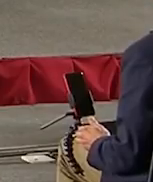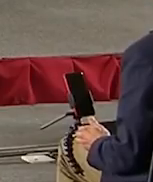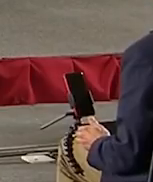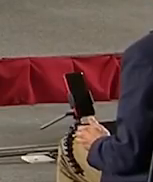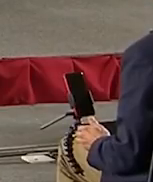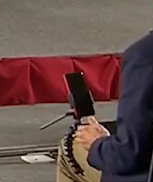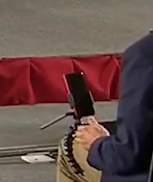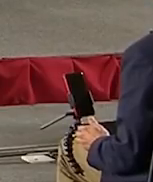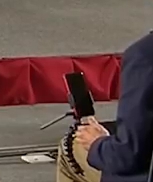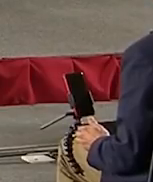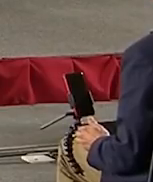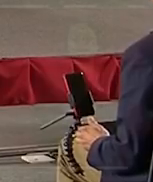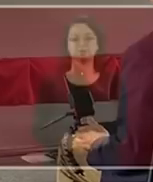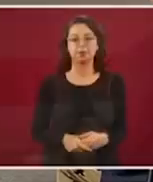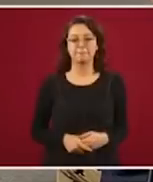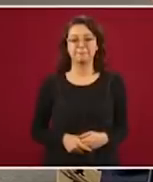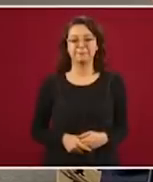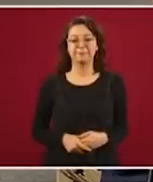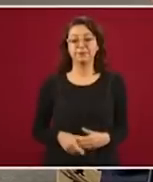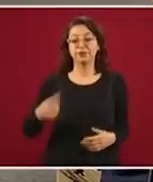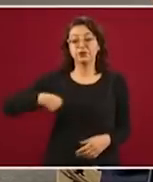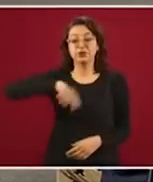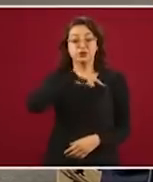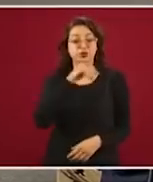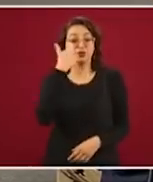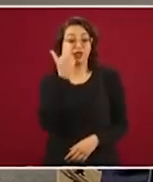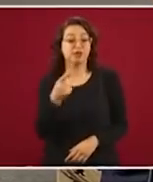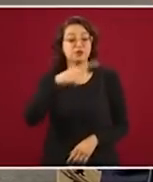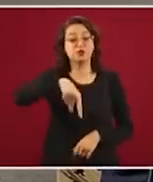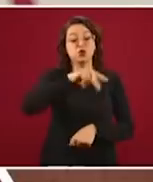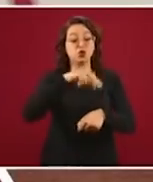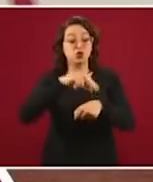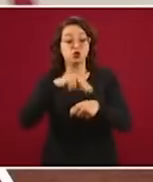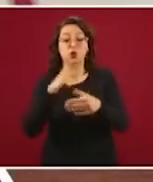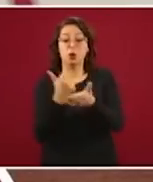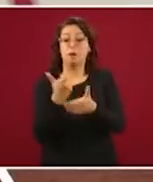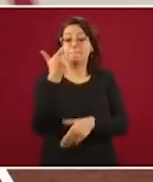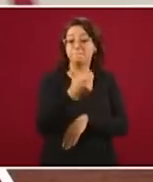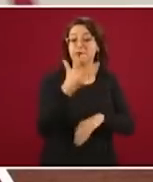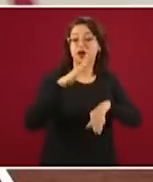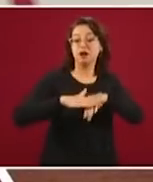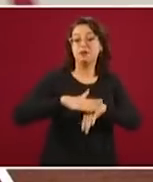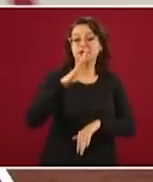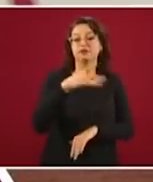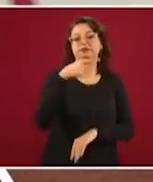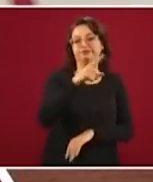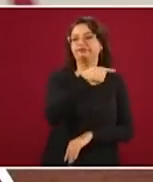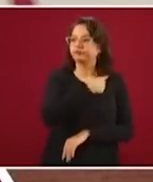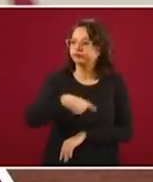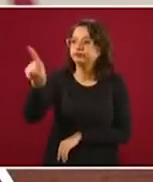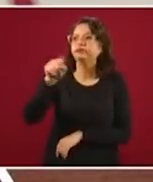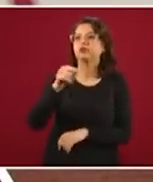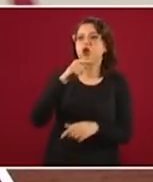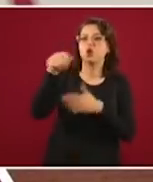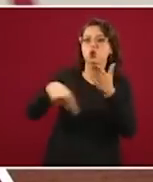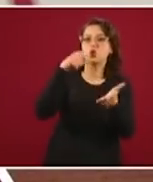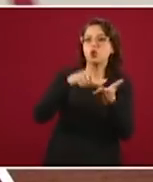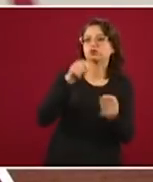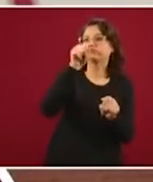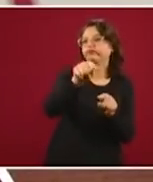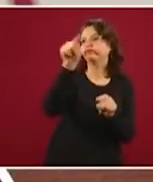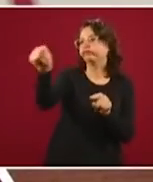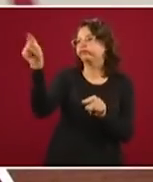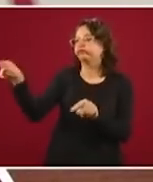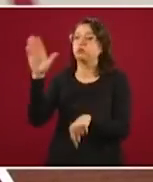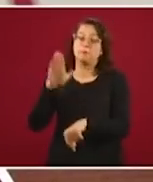nosotros nos interesa que los doctores que estén mejor pagados sean los que van a los lugares más pobres de nuestro país, donde tenemos